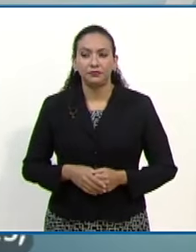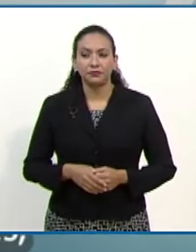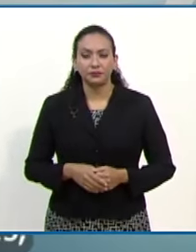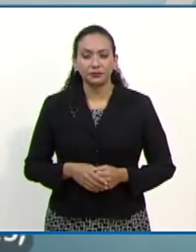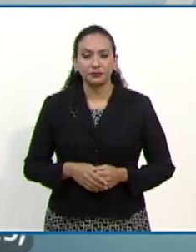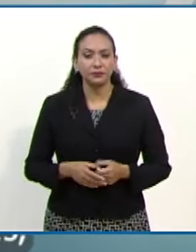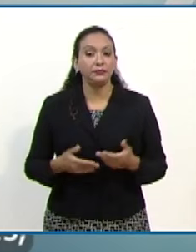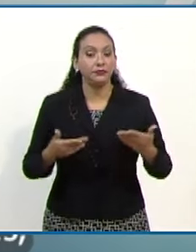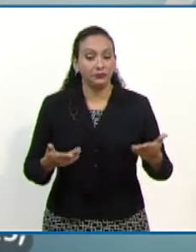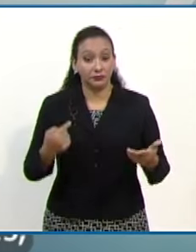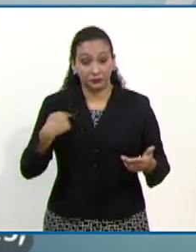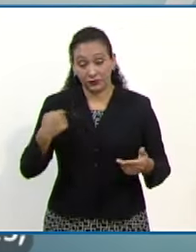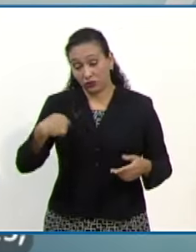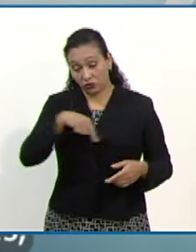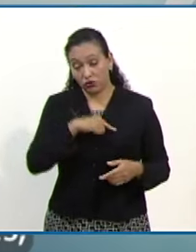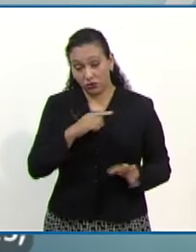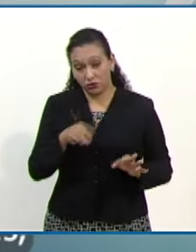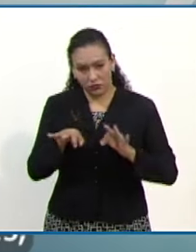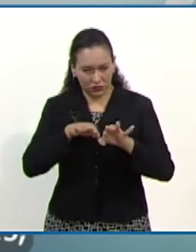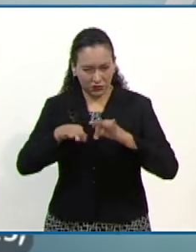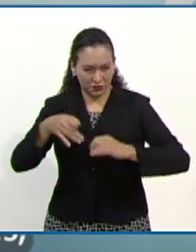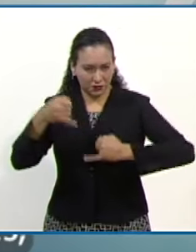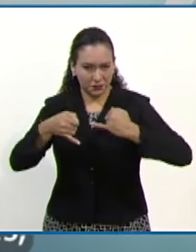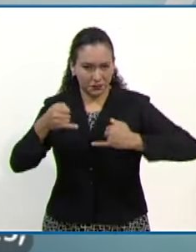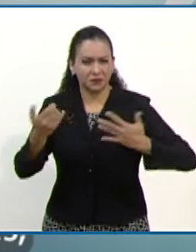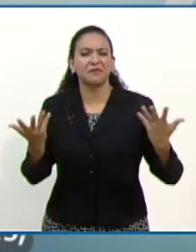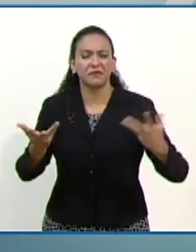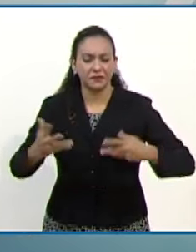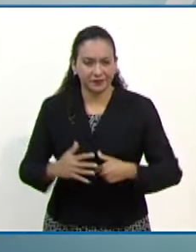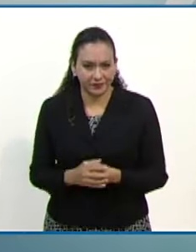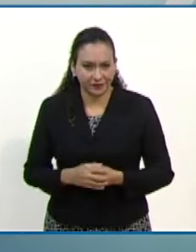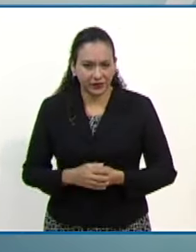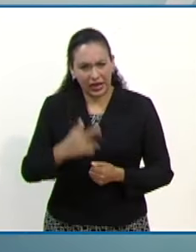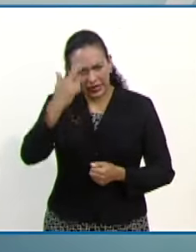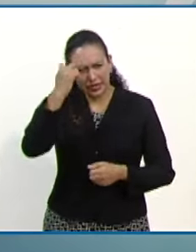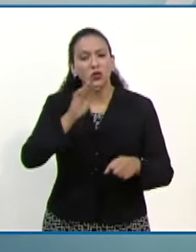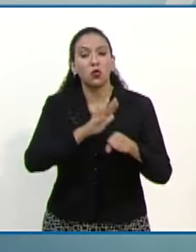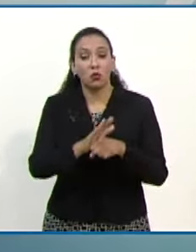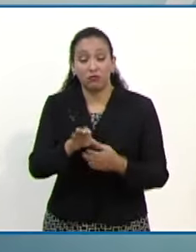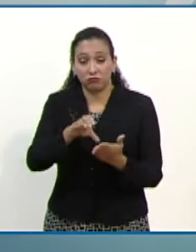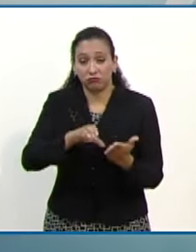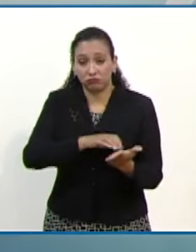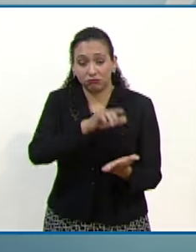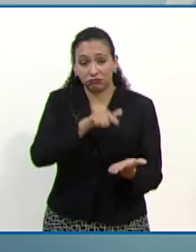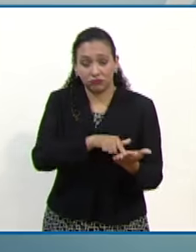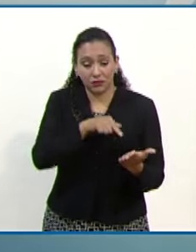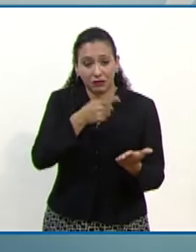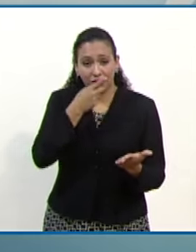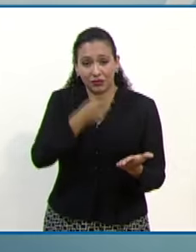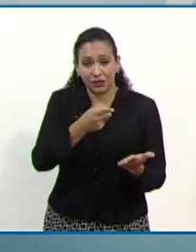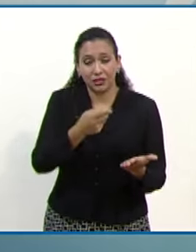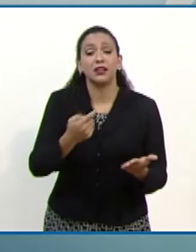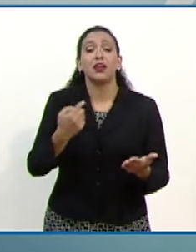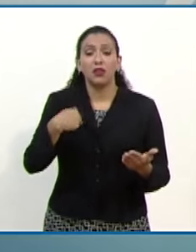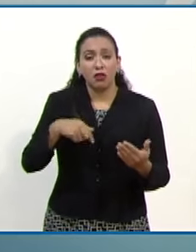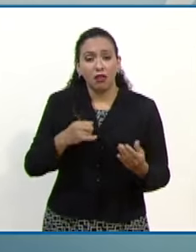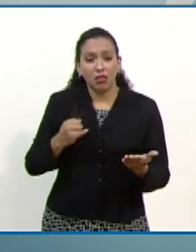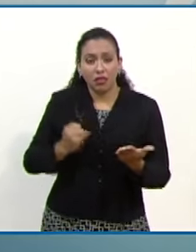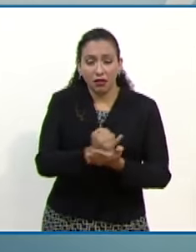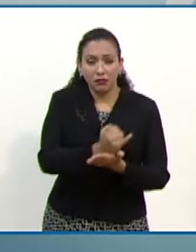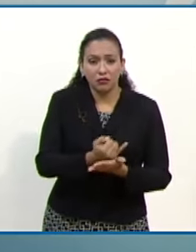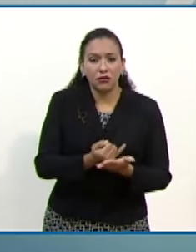La legitimación de nosotros se encuentra en las fundamentaciones, motivaciones de nuestras decisiones, las que